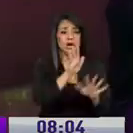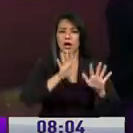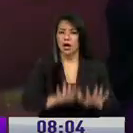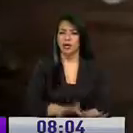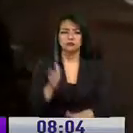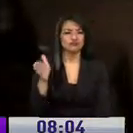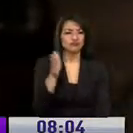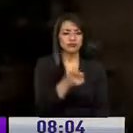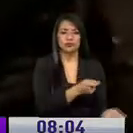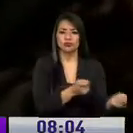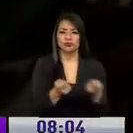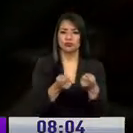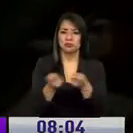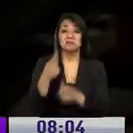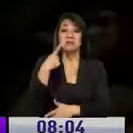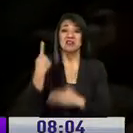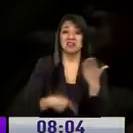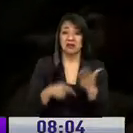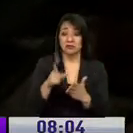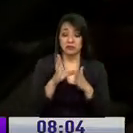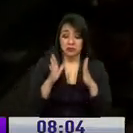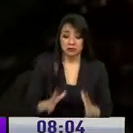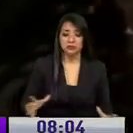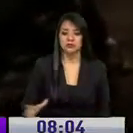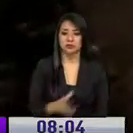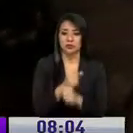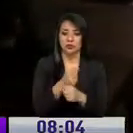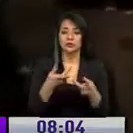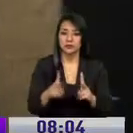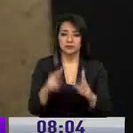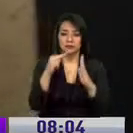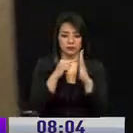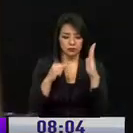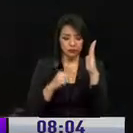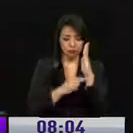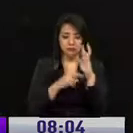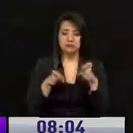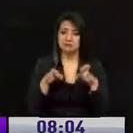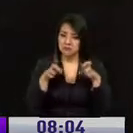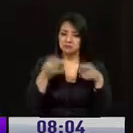recurrente por seguridad ciudadana y para controlar el debido cumplimiento de funcionamiento en